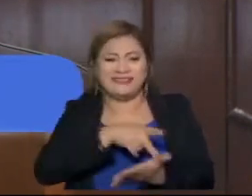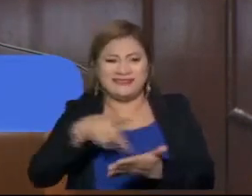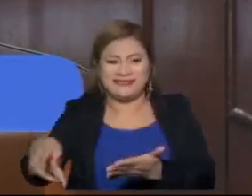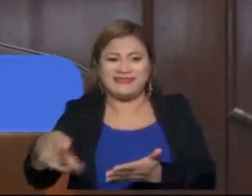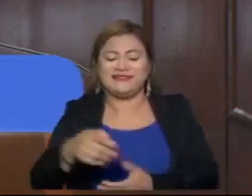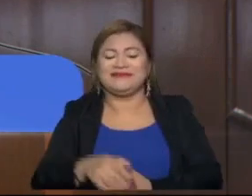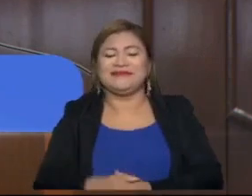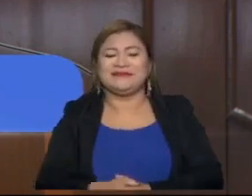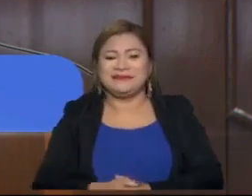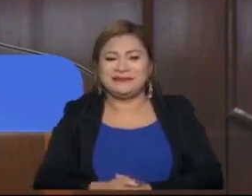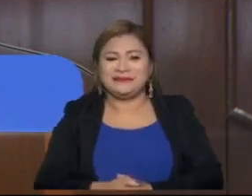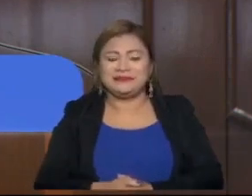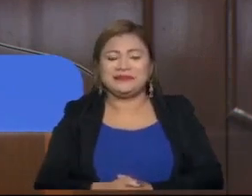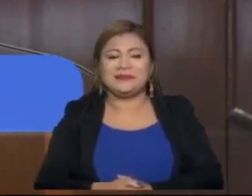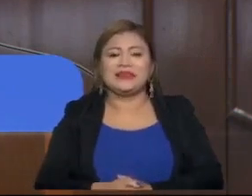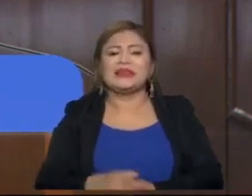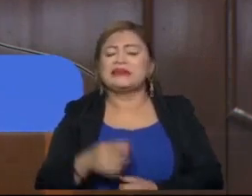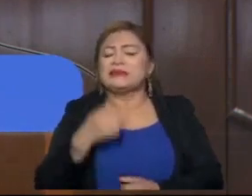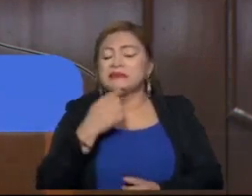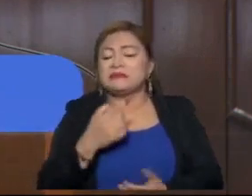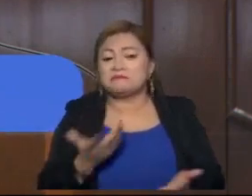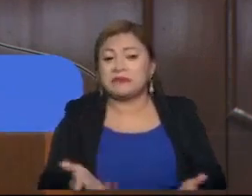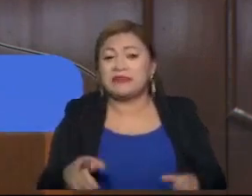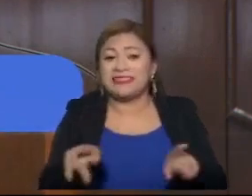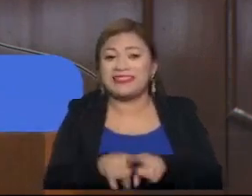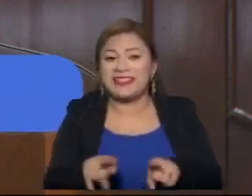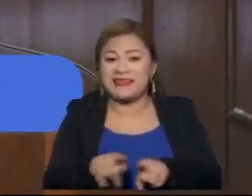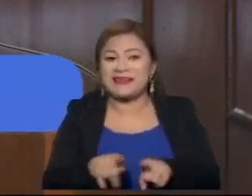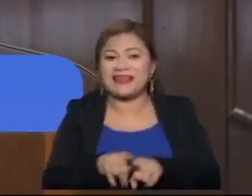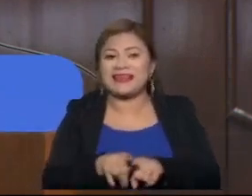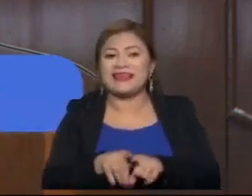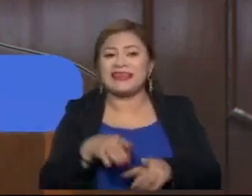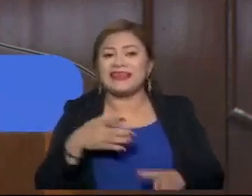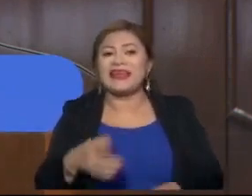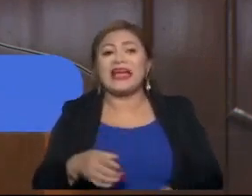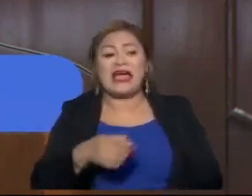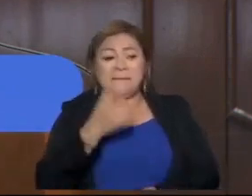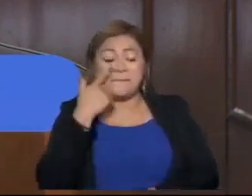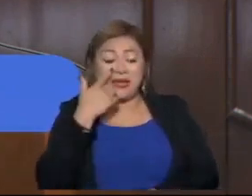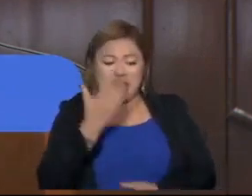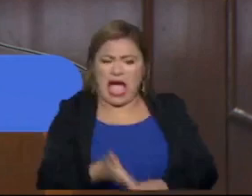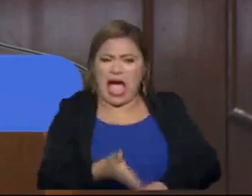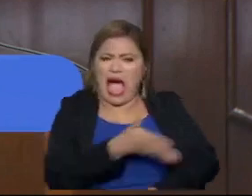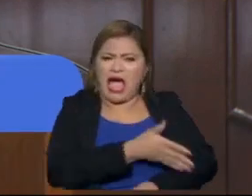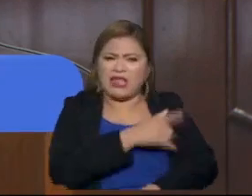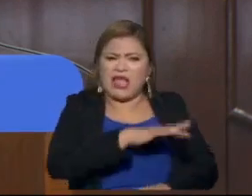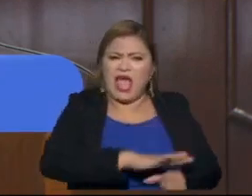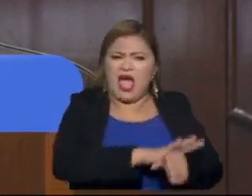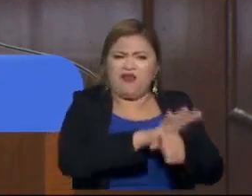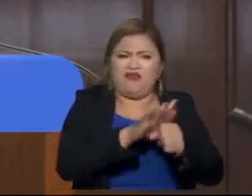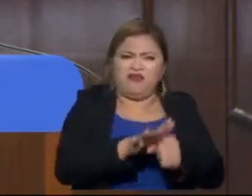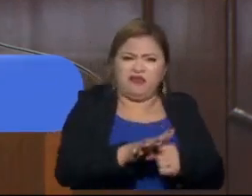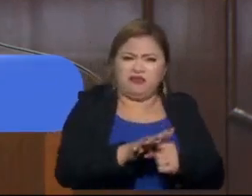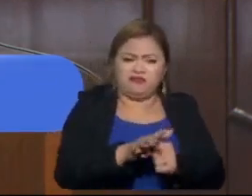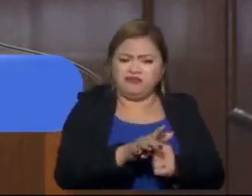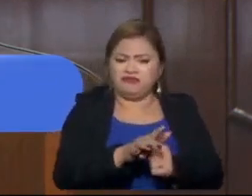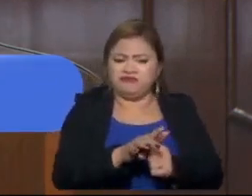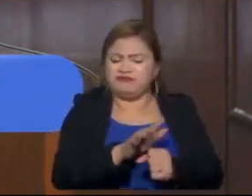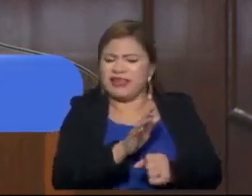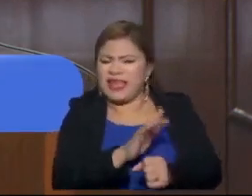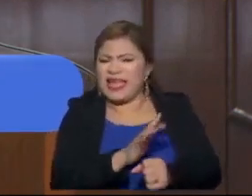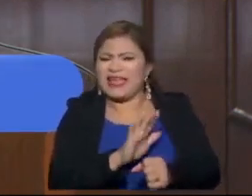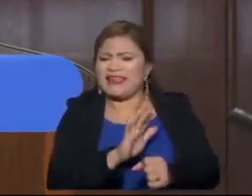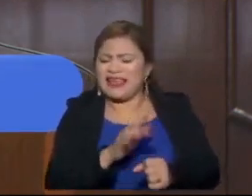privada. En ese sentido, y debido a la pandemia, aceleramos el avance de la agenda digital